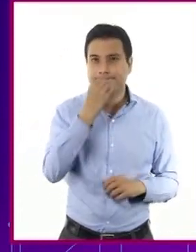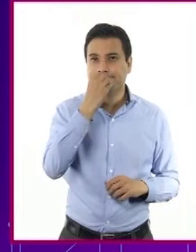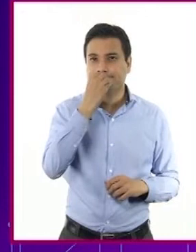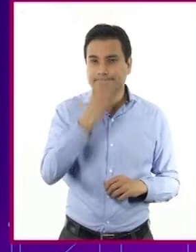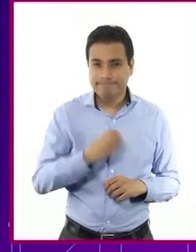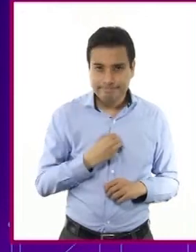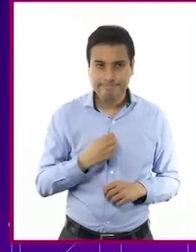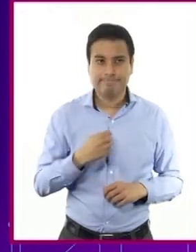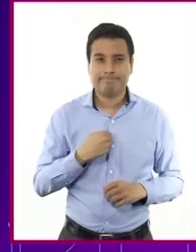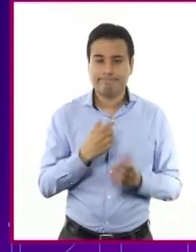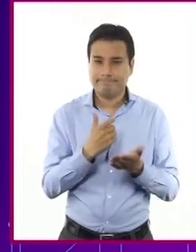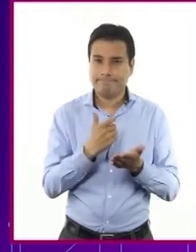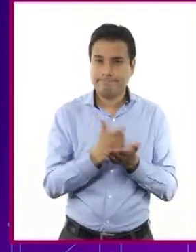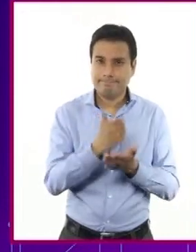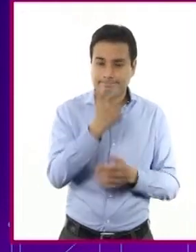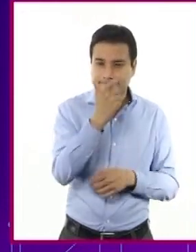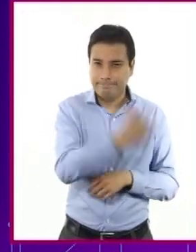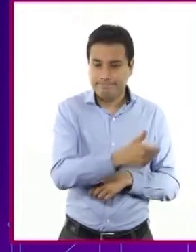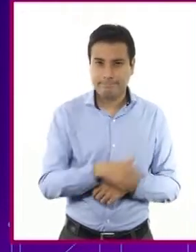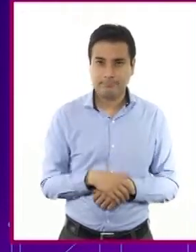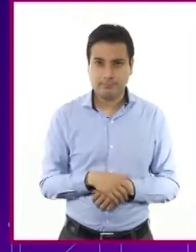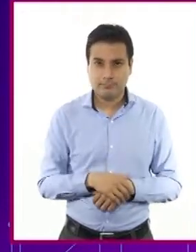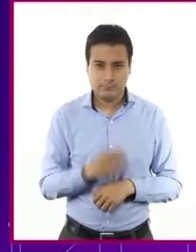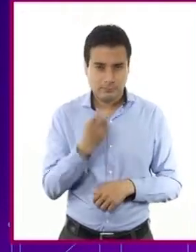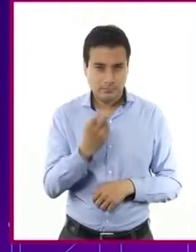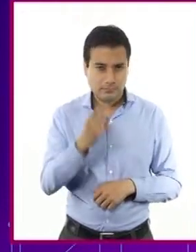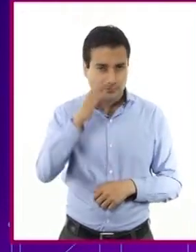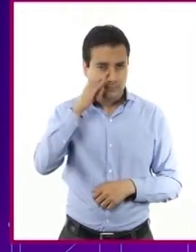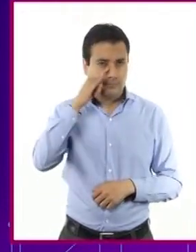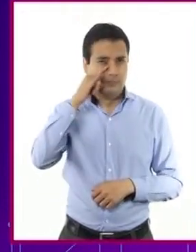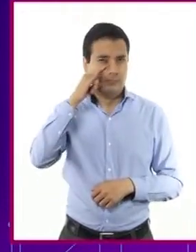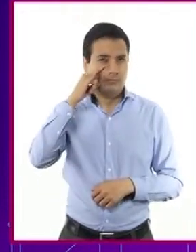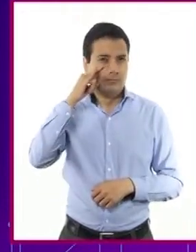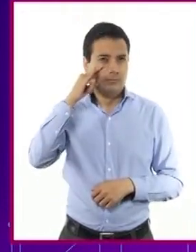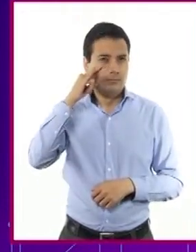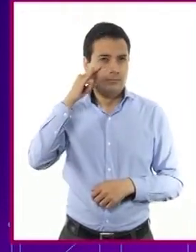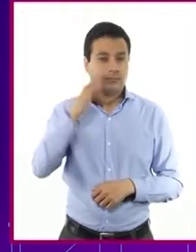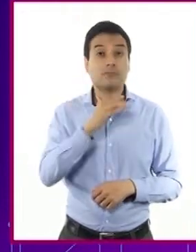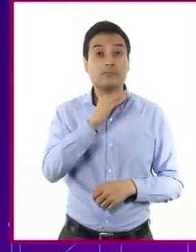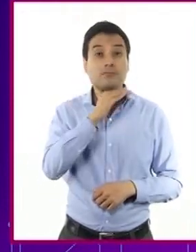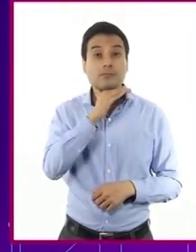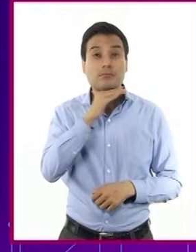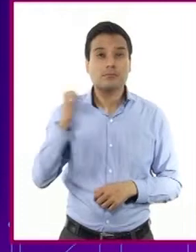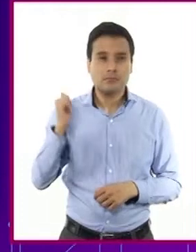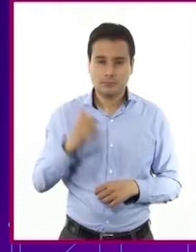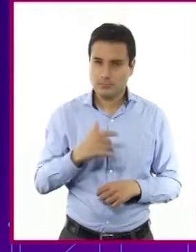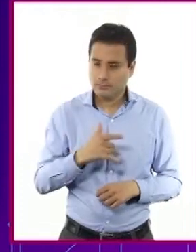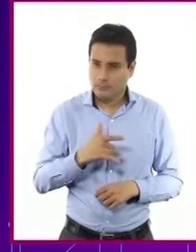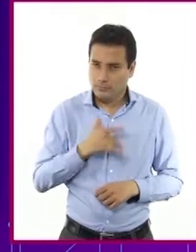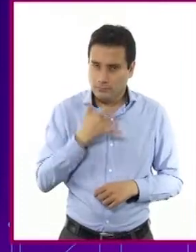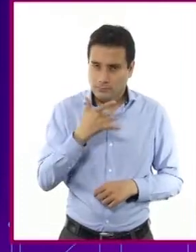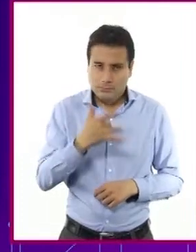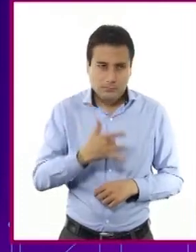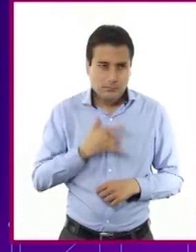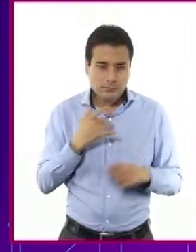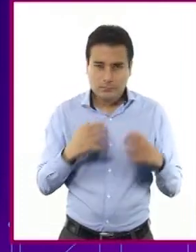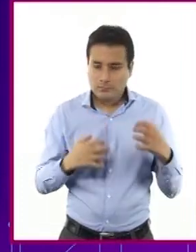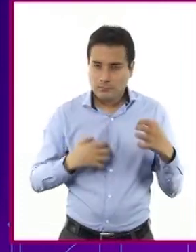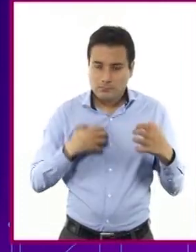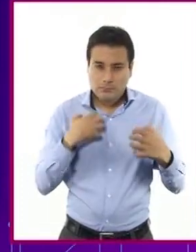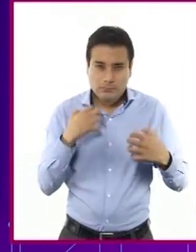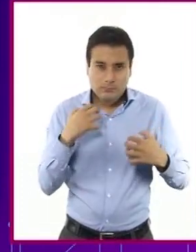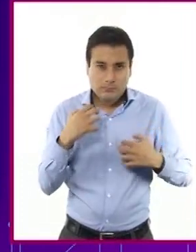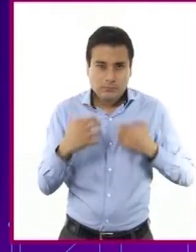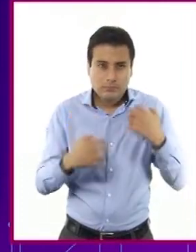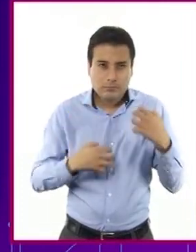pagarlas. Era un insulto, su orgullo quedó herido. Pero además de eso, además de tener